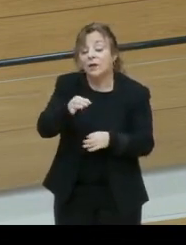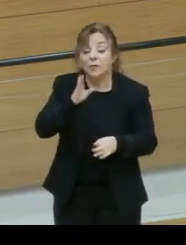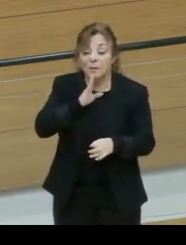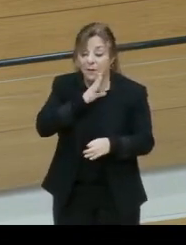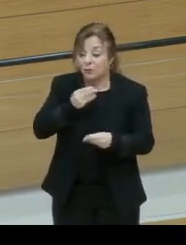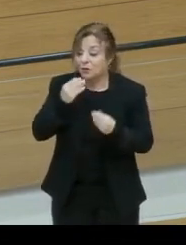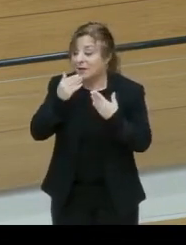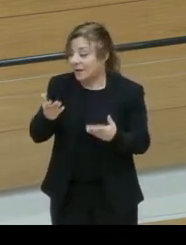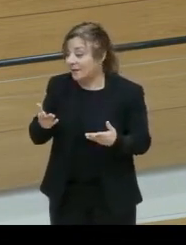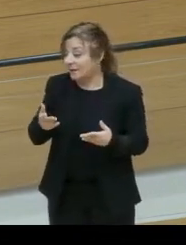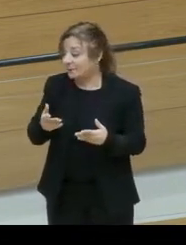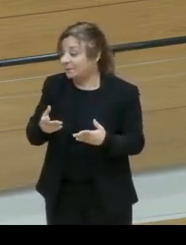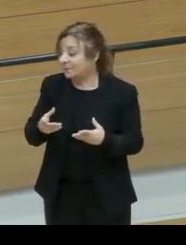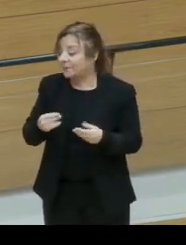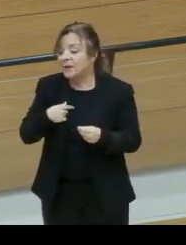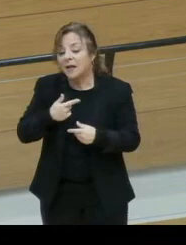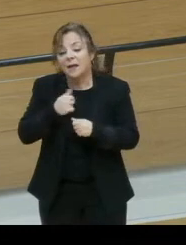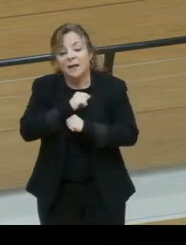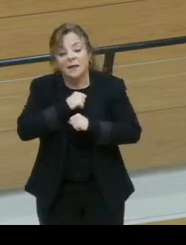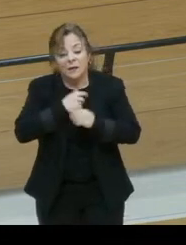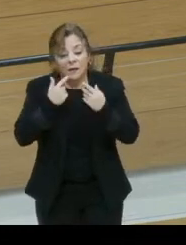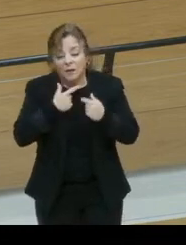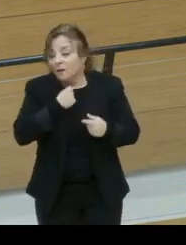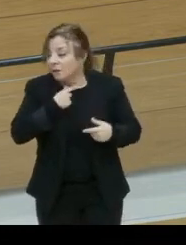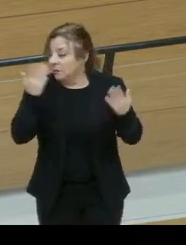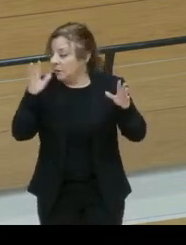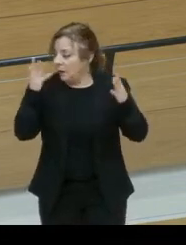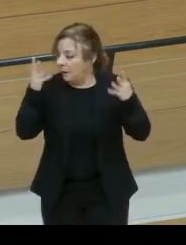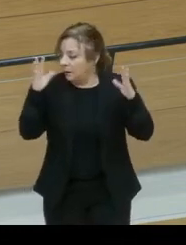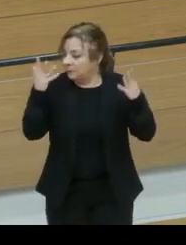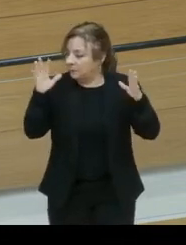haya gustado y si tenéis alguna pregunta...